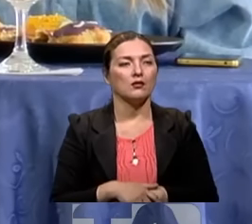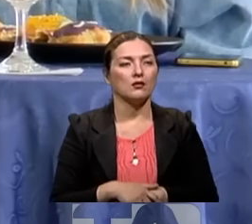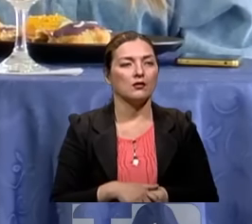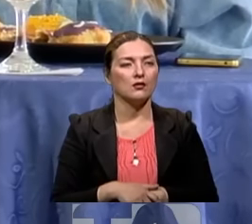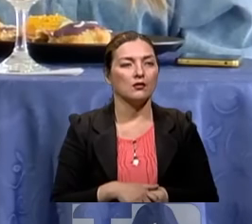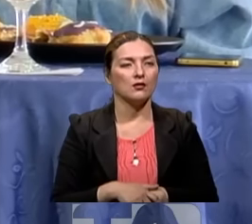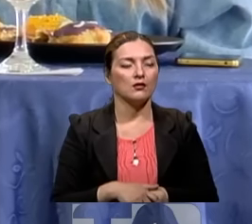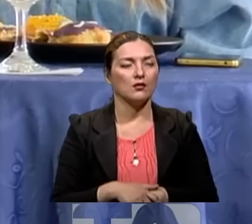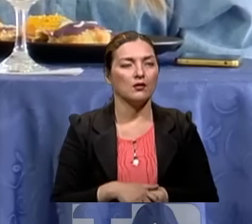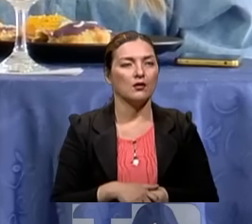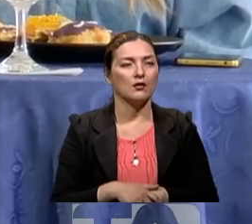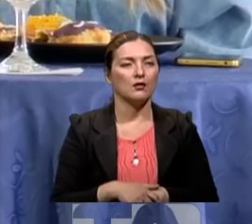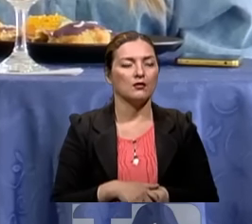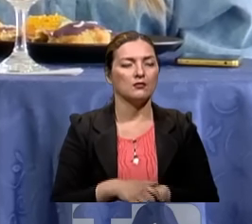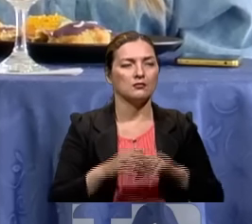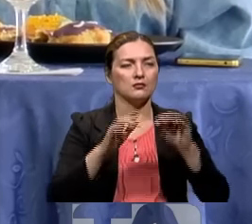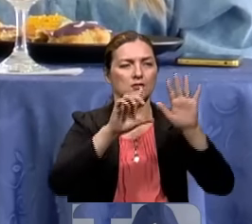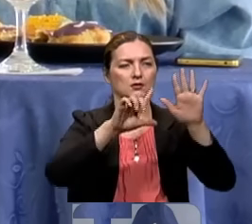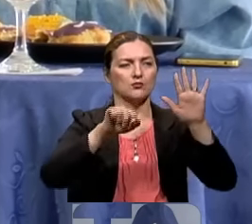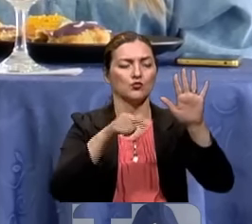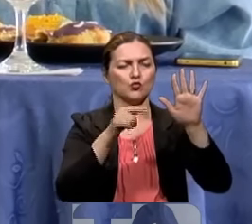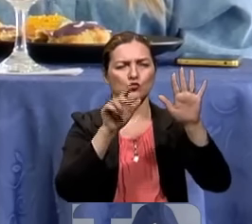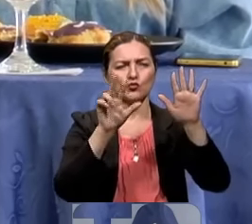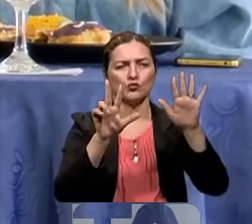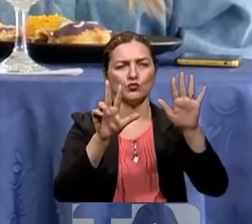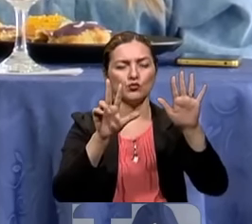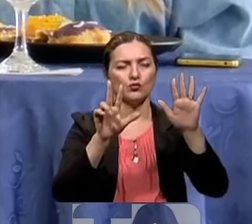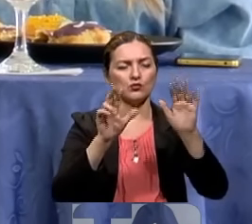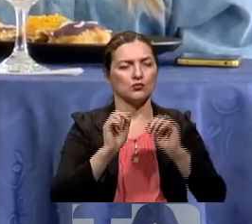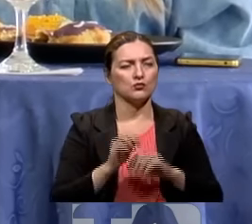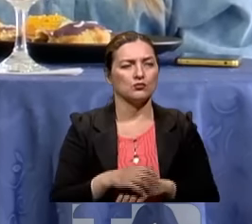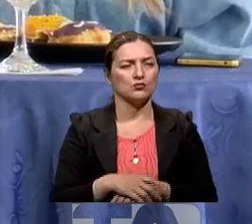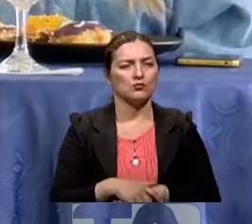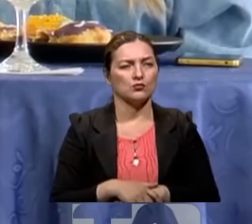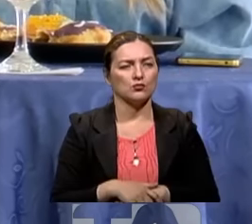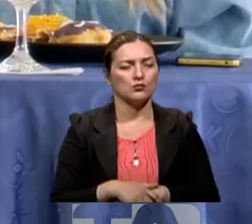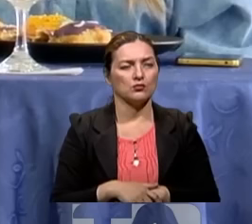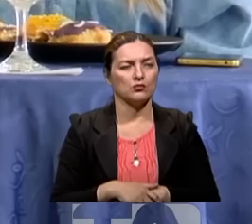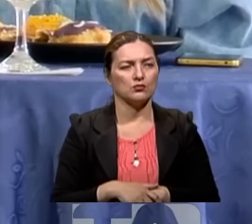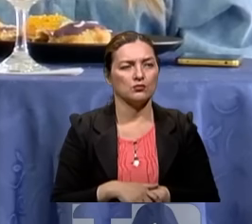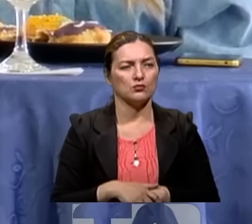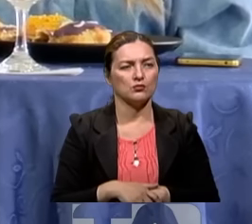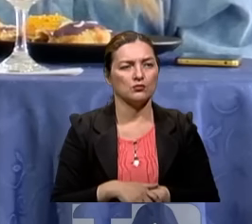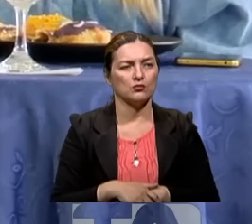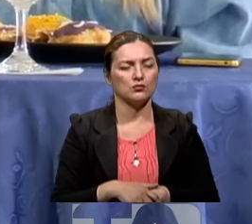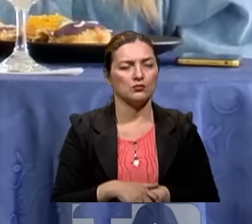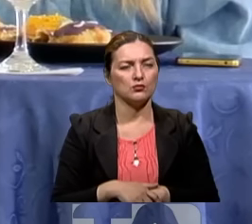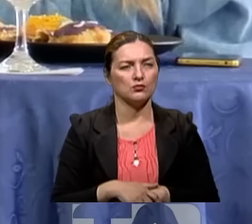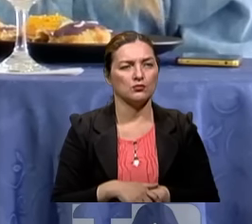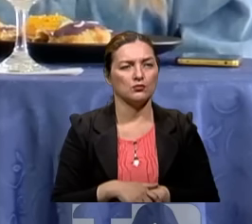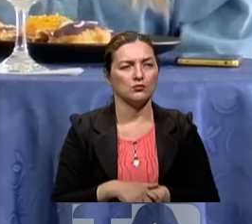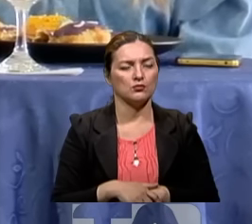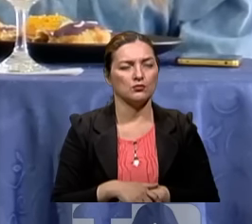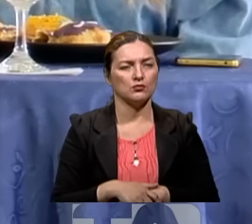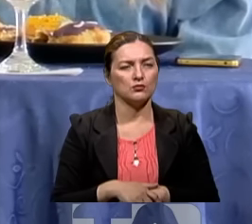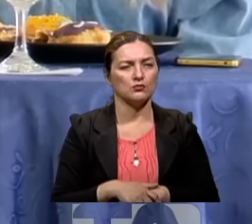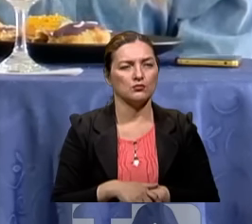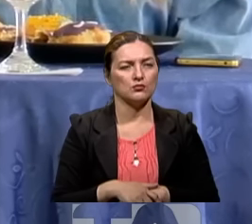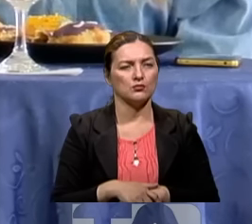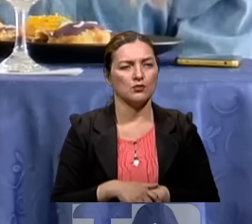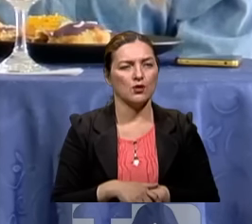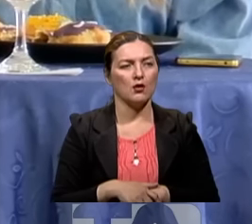de obtener el Hotel Quito, es el promedio de nuestro jurado calificador el día de hoy en este tercer día de concurso para